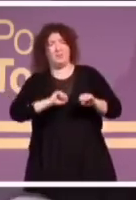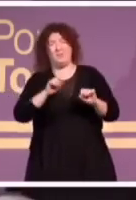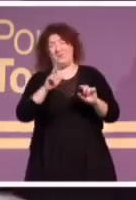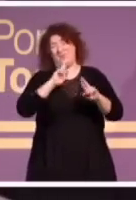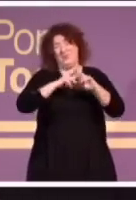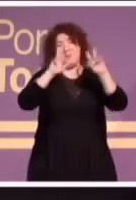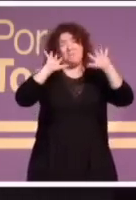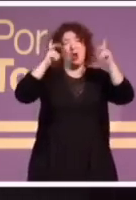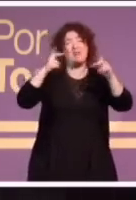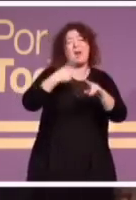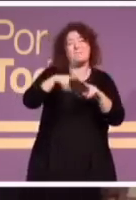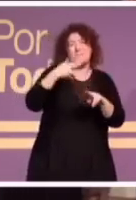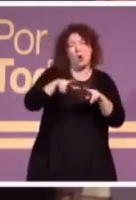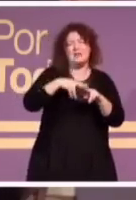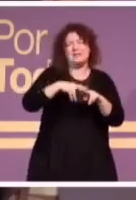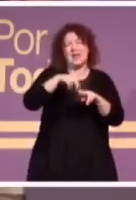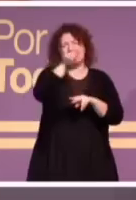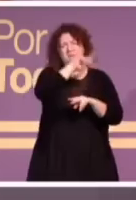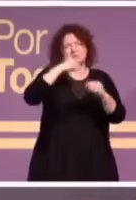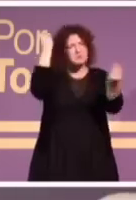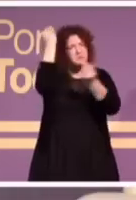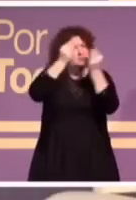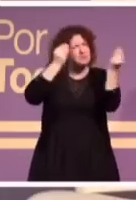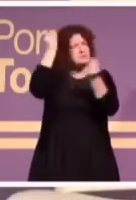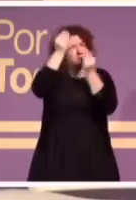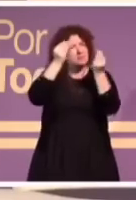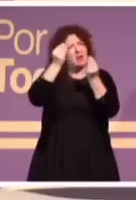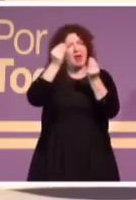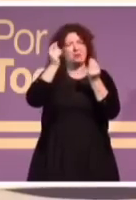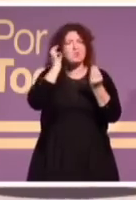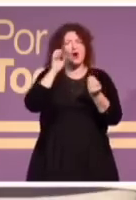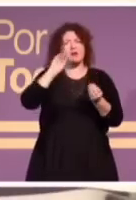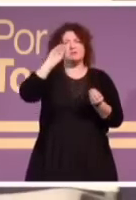estrategia para recordarnos